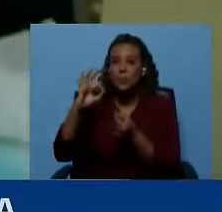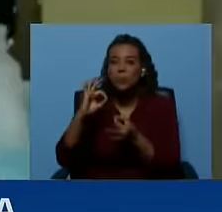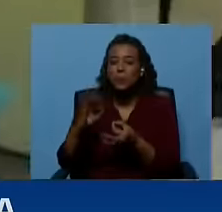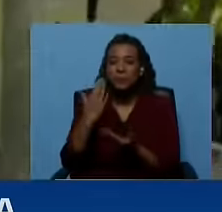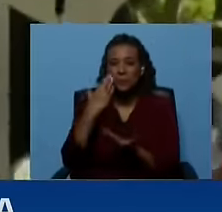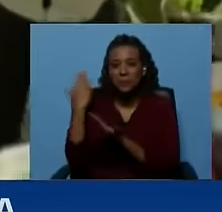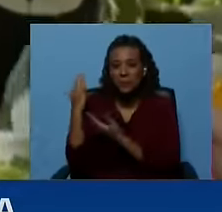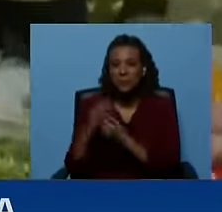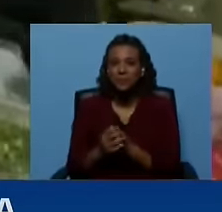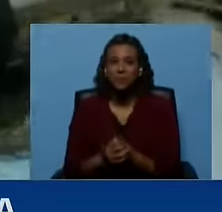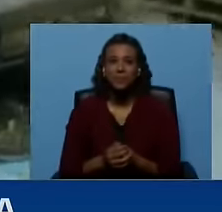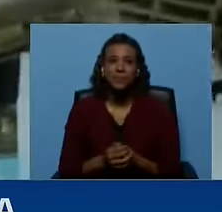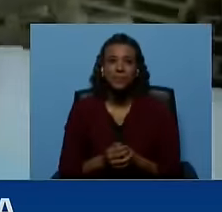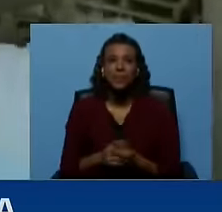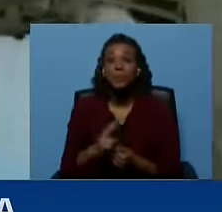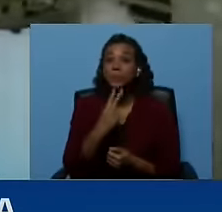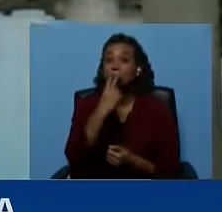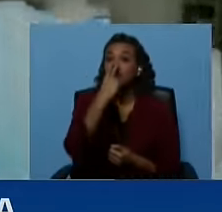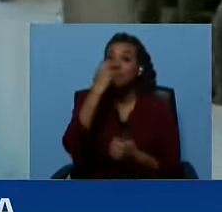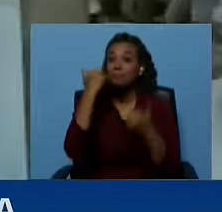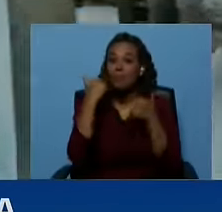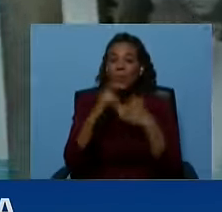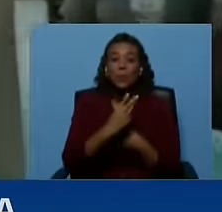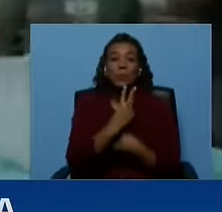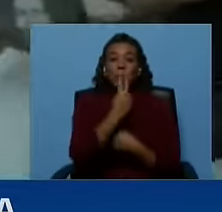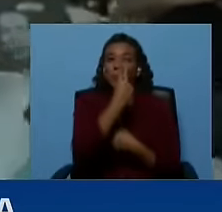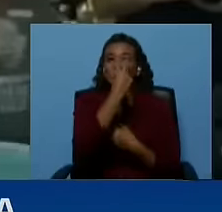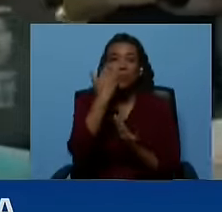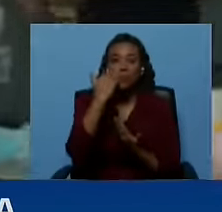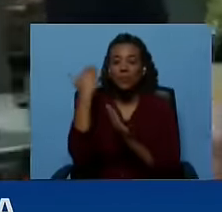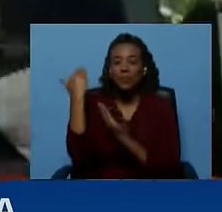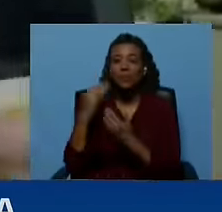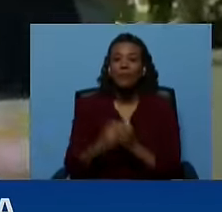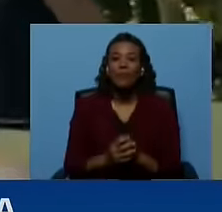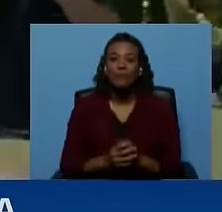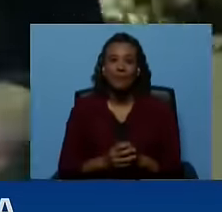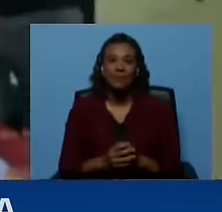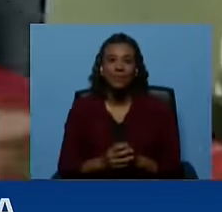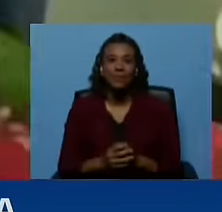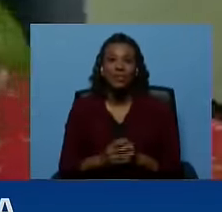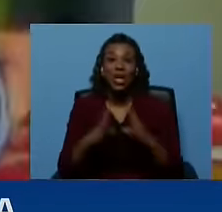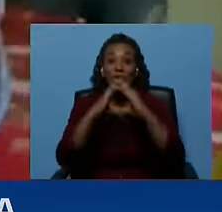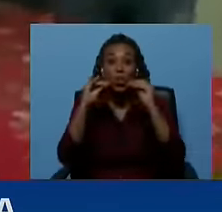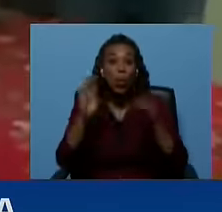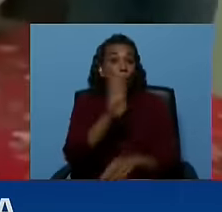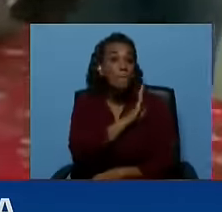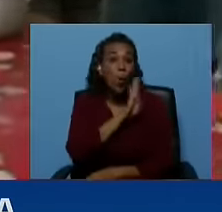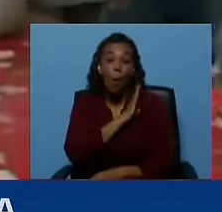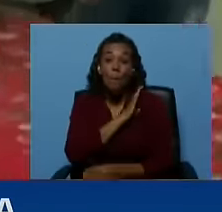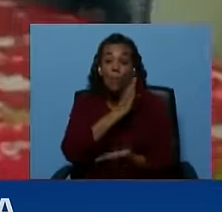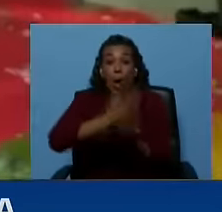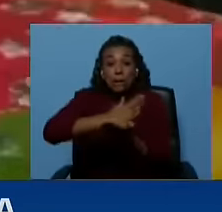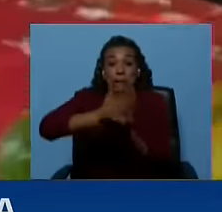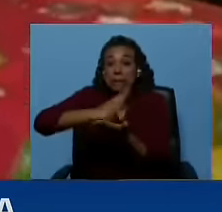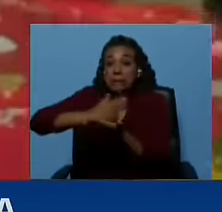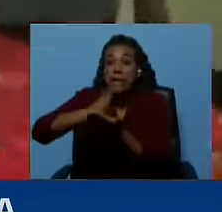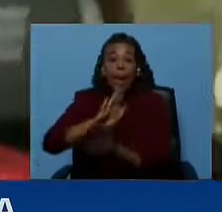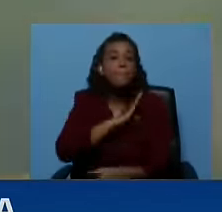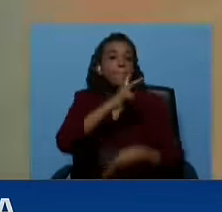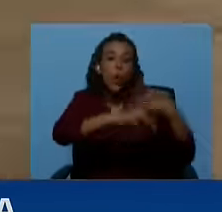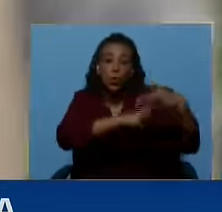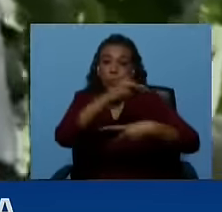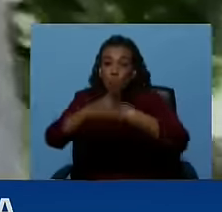aquí Bueno V Acércate mira todo est De aquí sí produce la